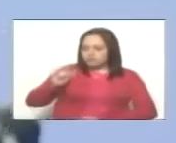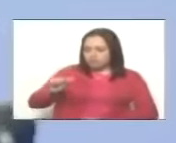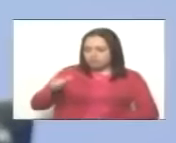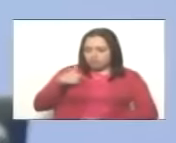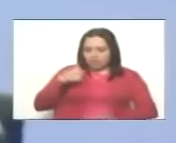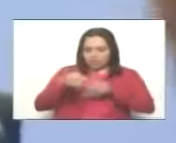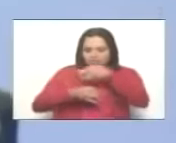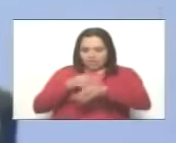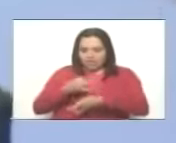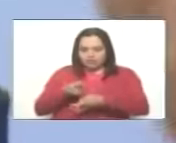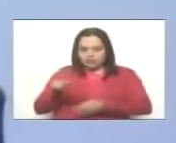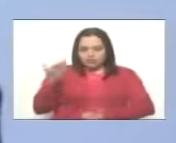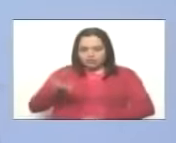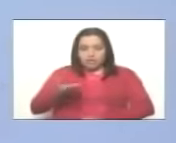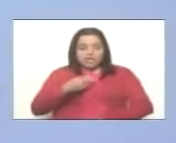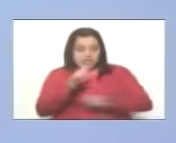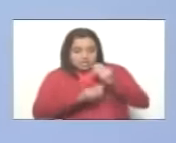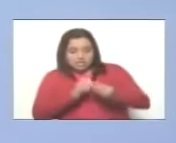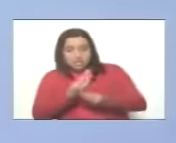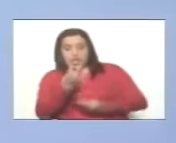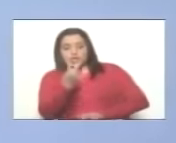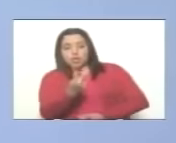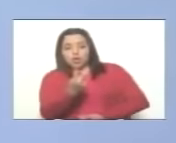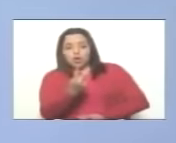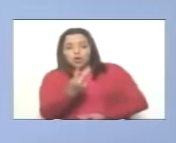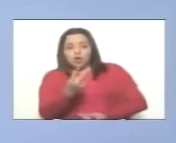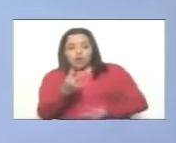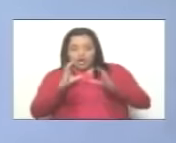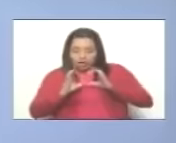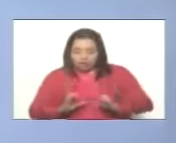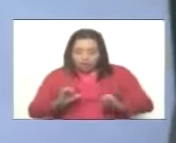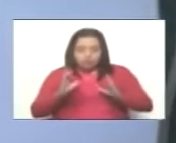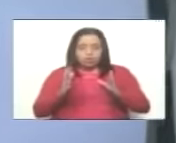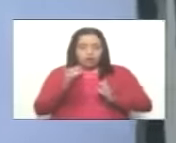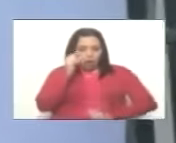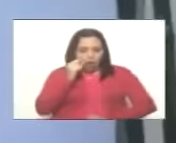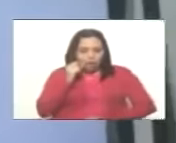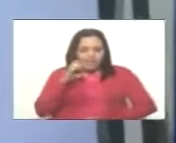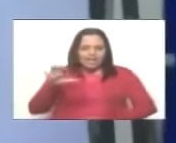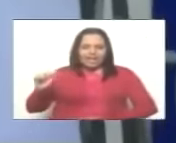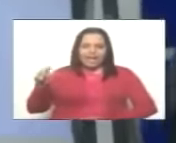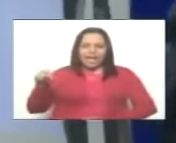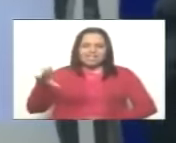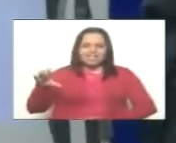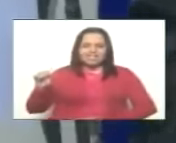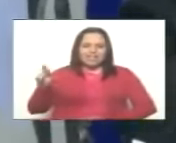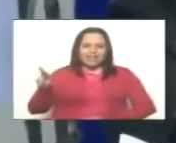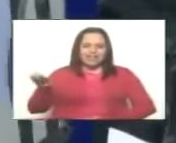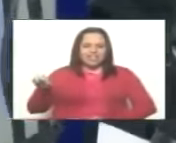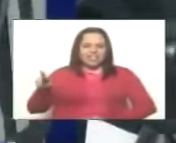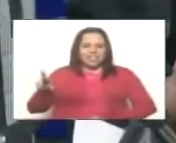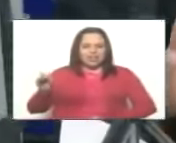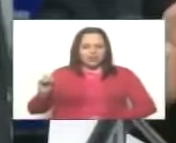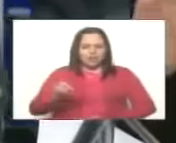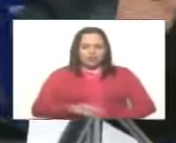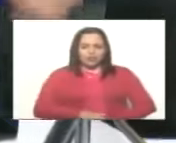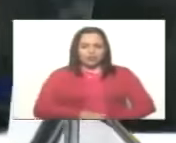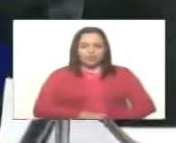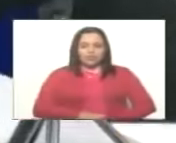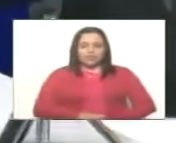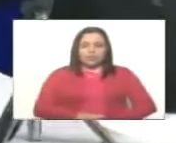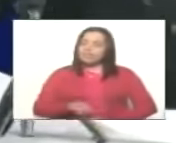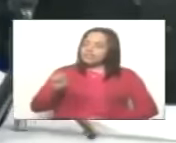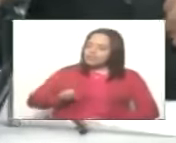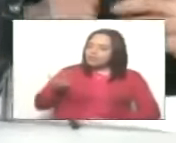tu... Se realizaron de hecho dos exhumaciones. Sí, las preguntas que ustedes hacen son bien interesantes porque fíjate. En primer lugar, cuando